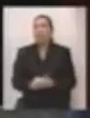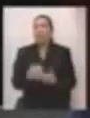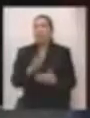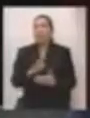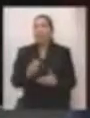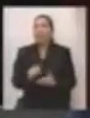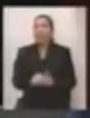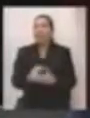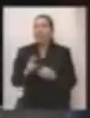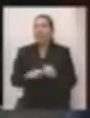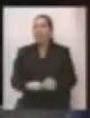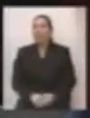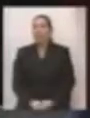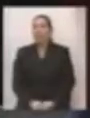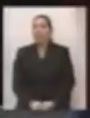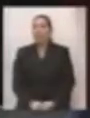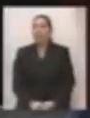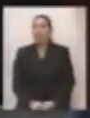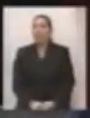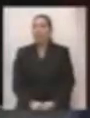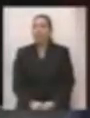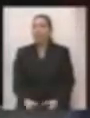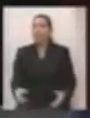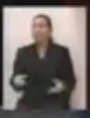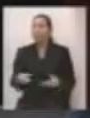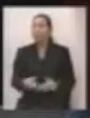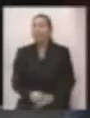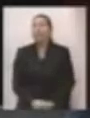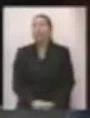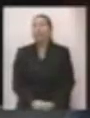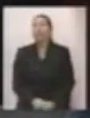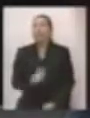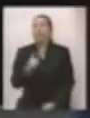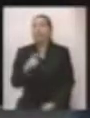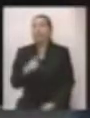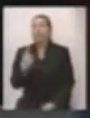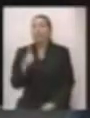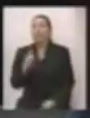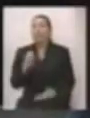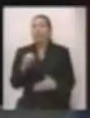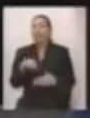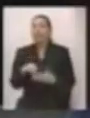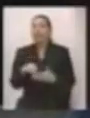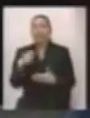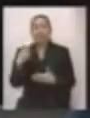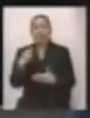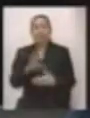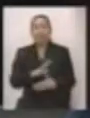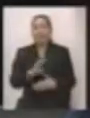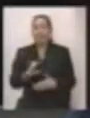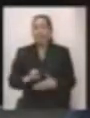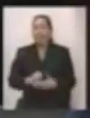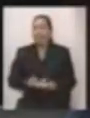de ellas en nuestro país. En ese sentido, la Comisión considera que será necesario que se implementen políticas de